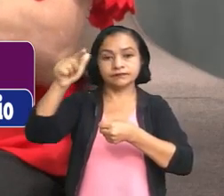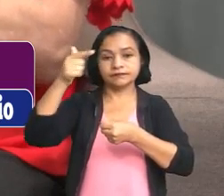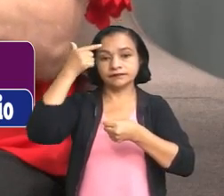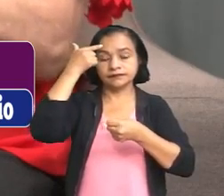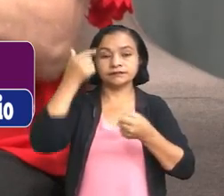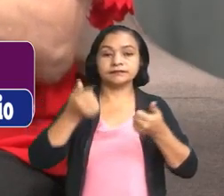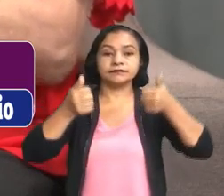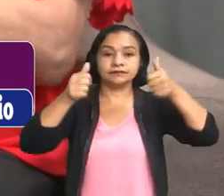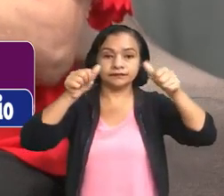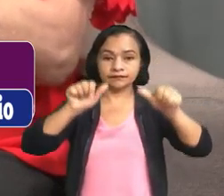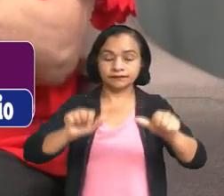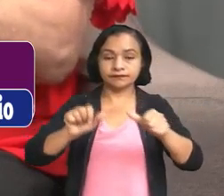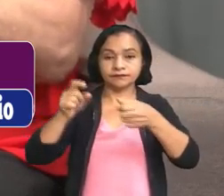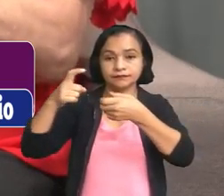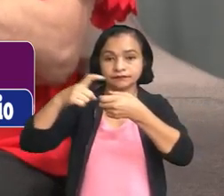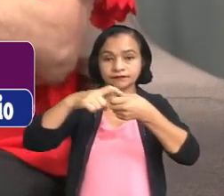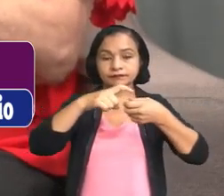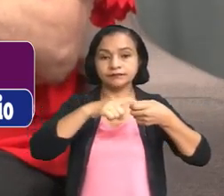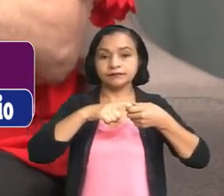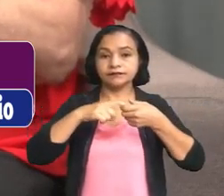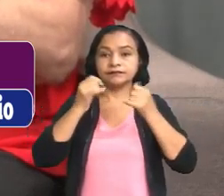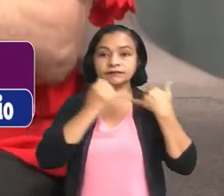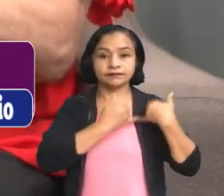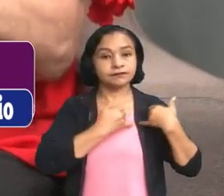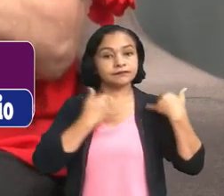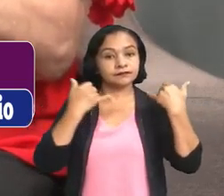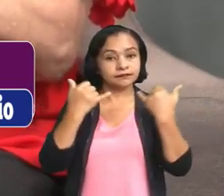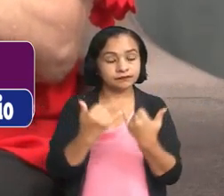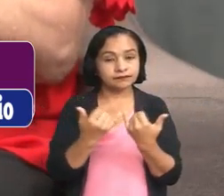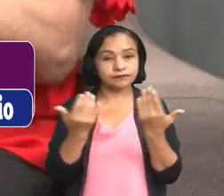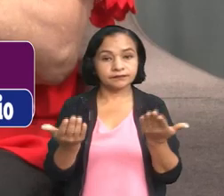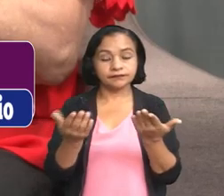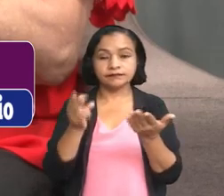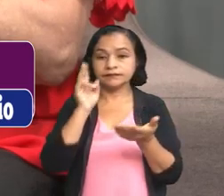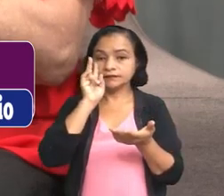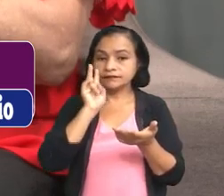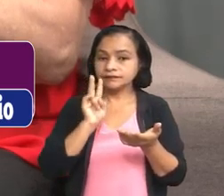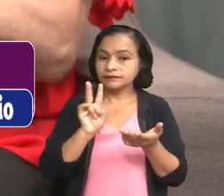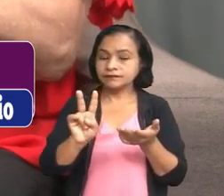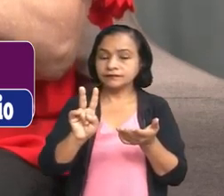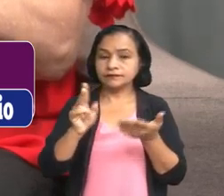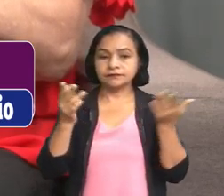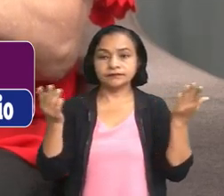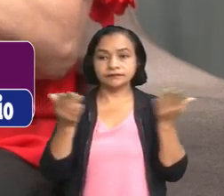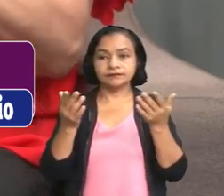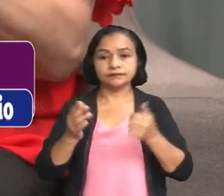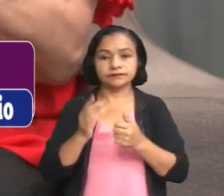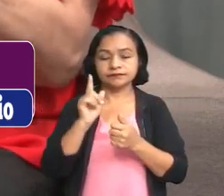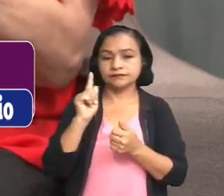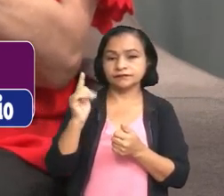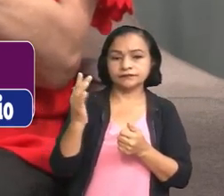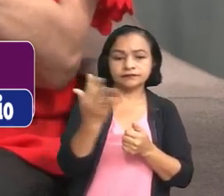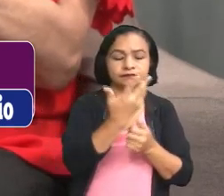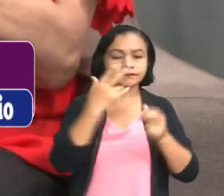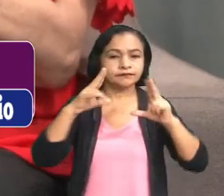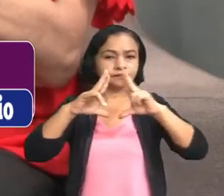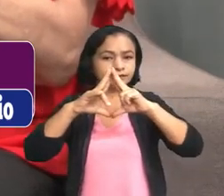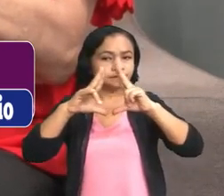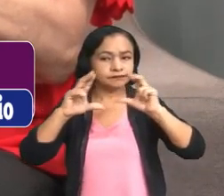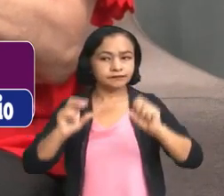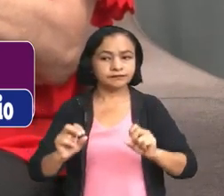establecer esa coordinación interinstitucional en la que se ve involucrada toda la nación,